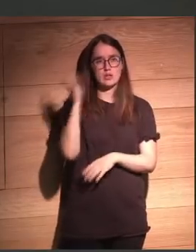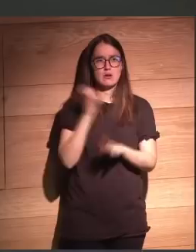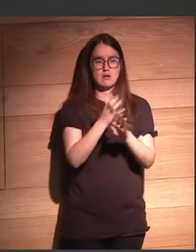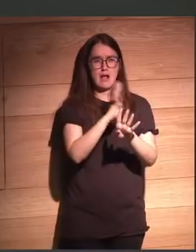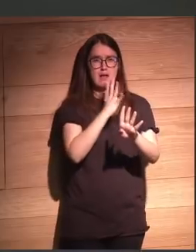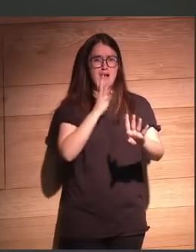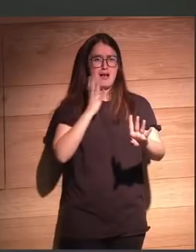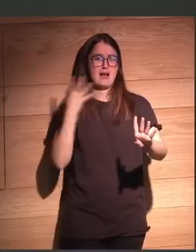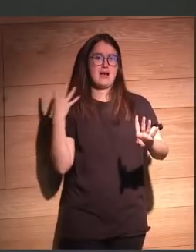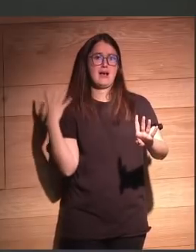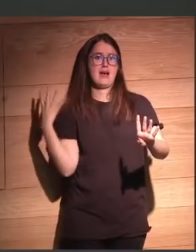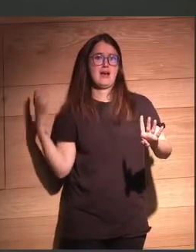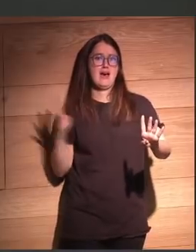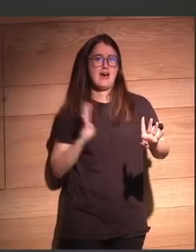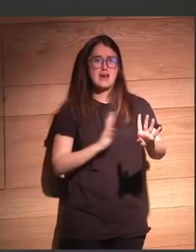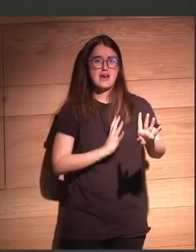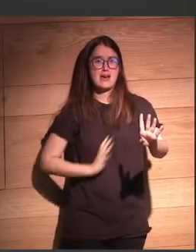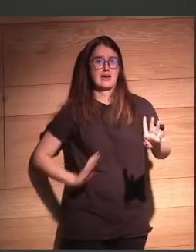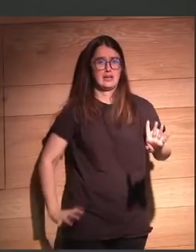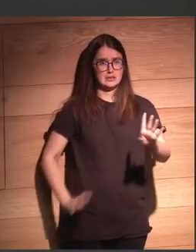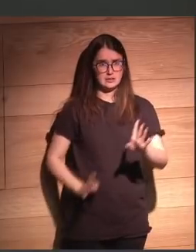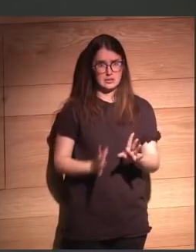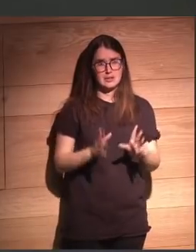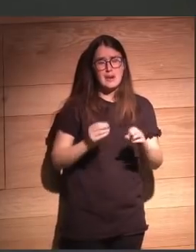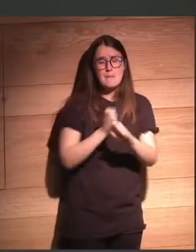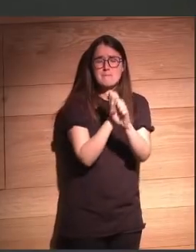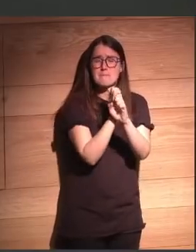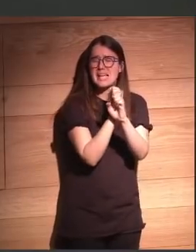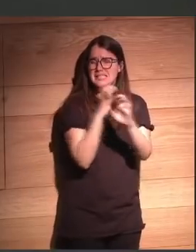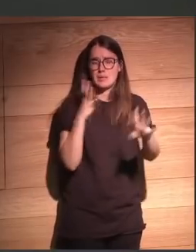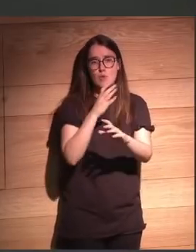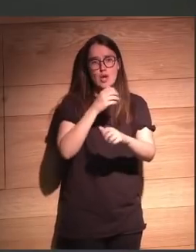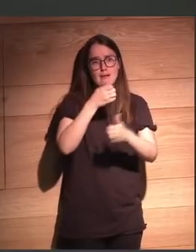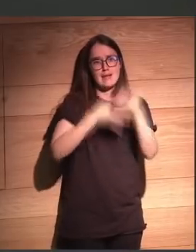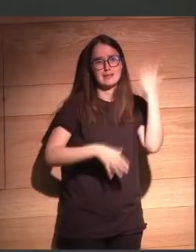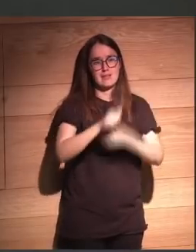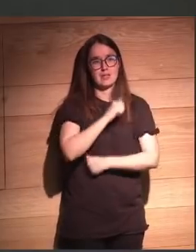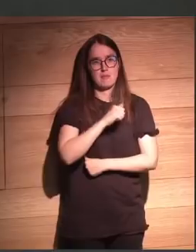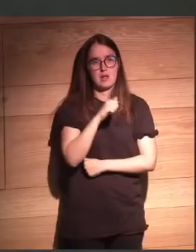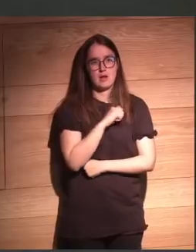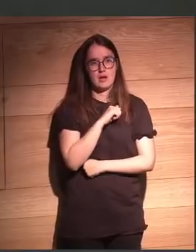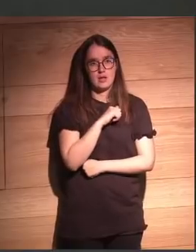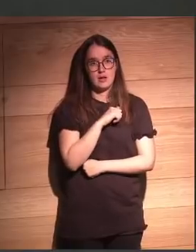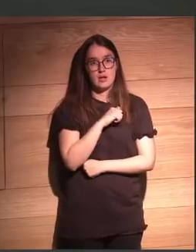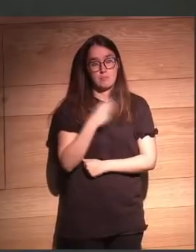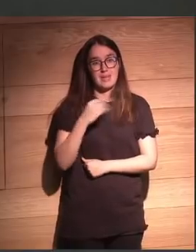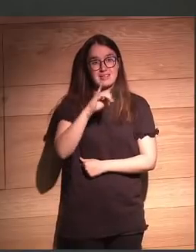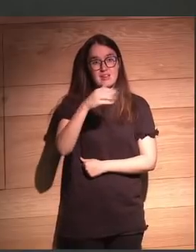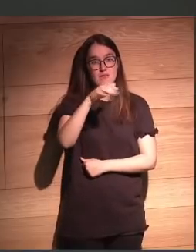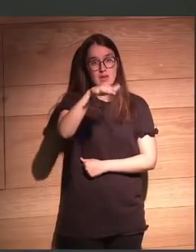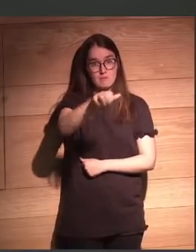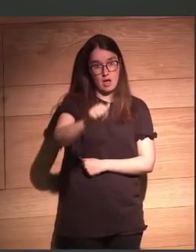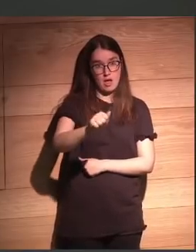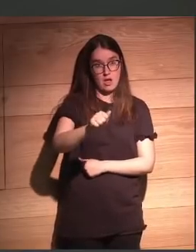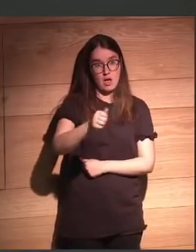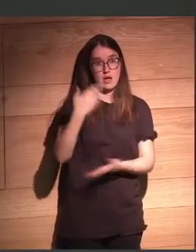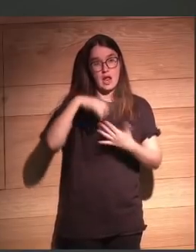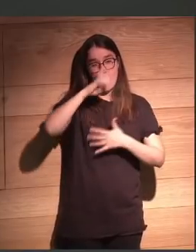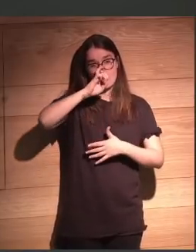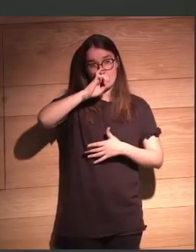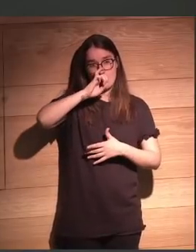la vuelta a 4 manzanas alrededor de la gente que hay en lista de espera. Y no digamos más en el IBIMA, el antiguo